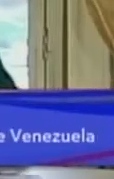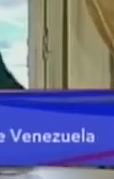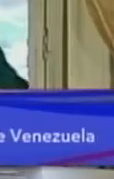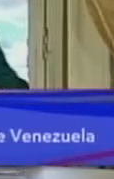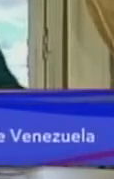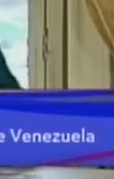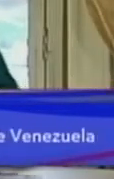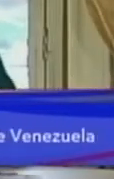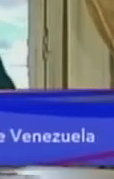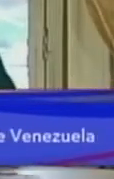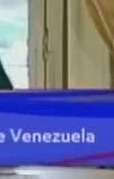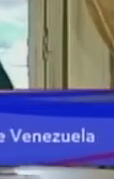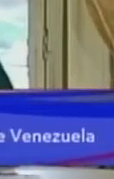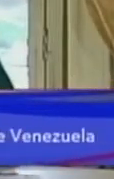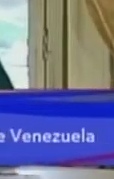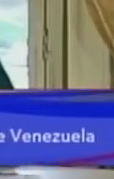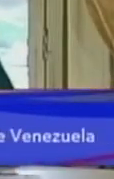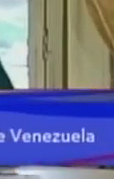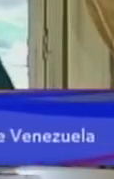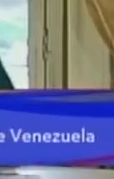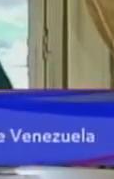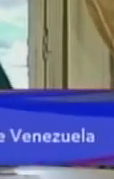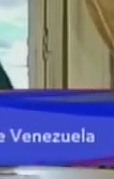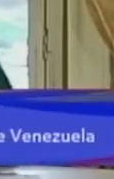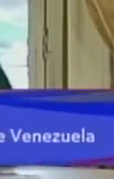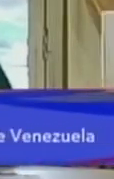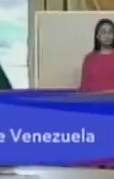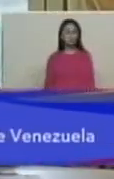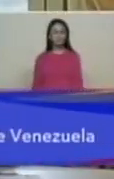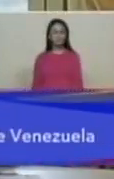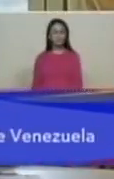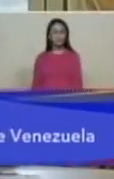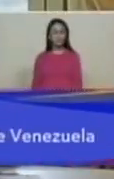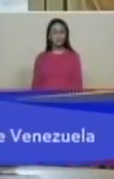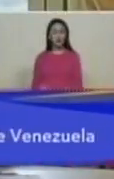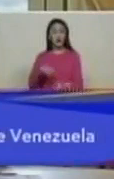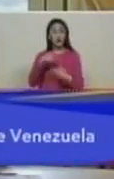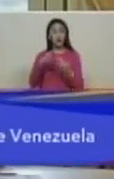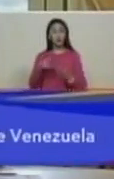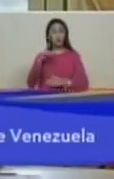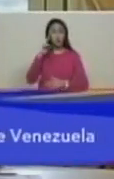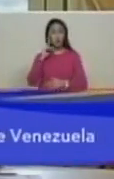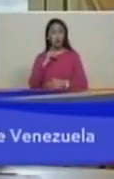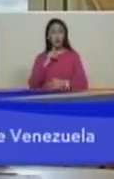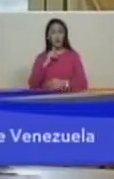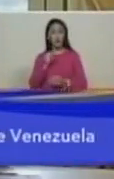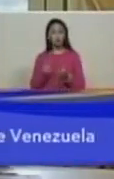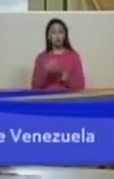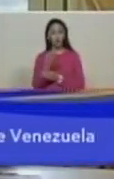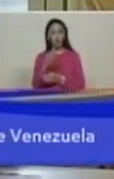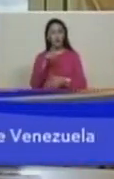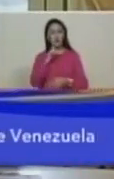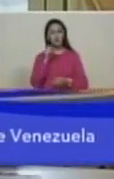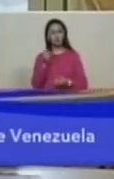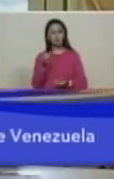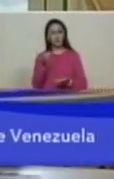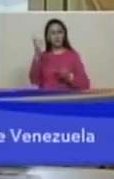Nuestro gran Simón Rodríguez, una de las tres raíces de la revolución bolivariana fundada por nuestro comandante